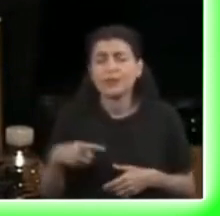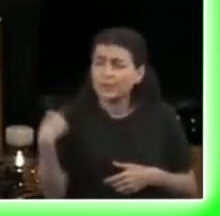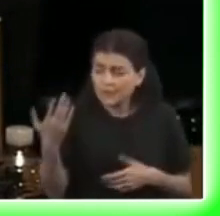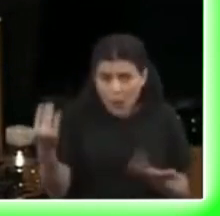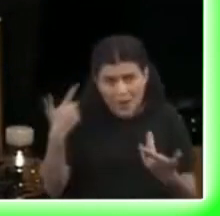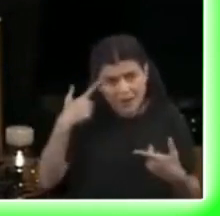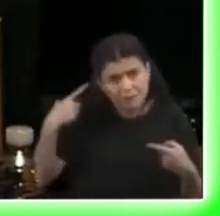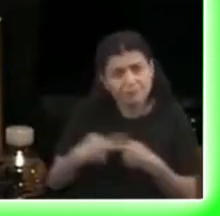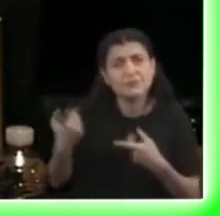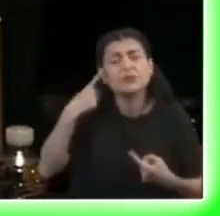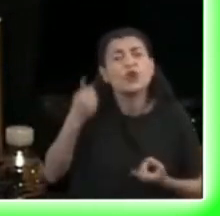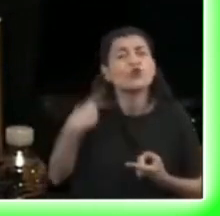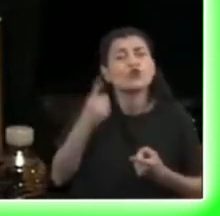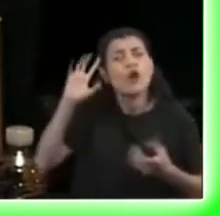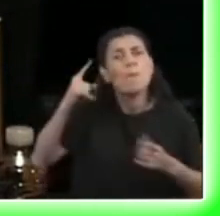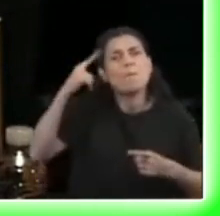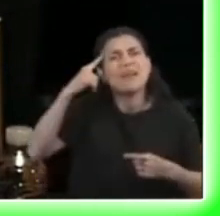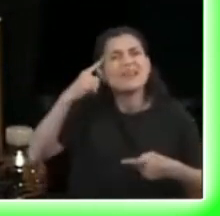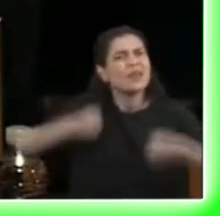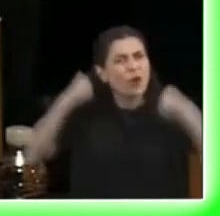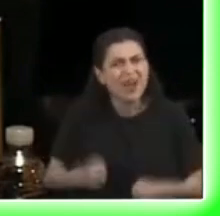estamos dispuestos a morir con las botas puestas.